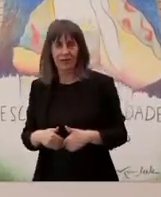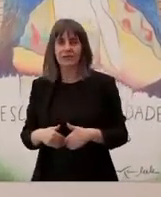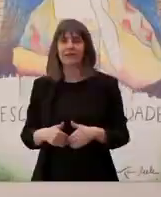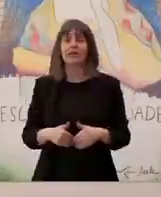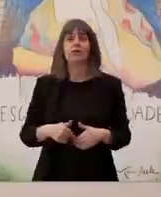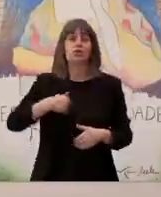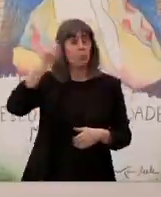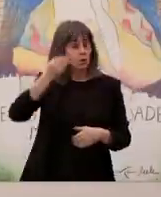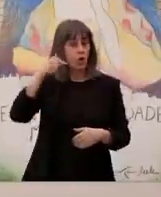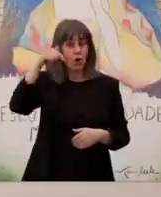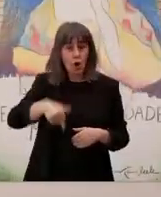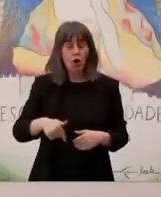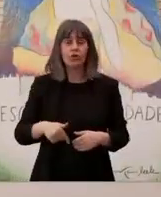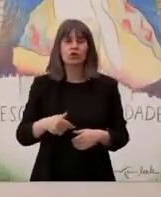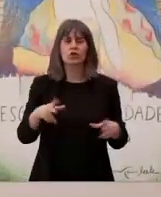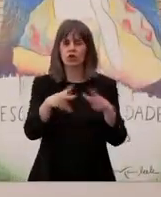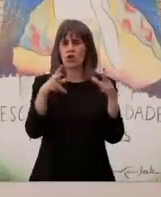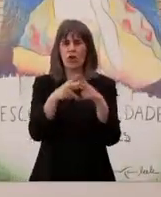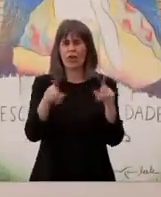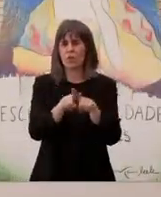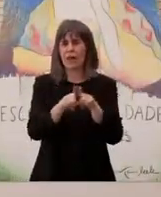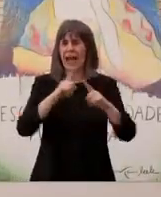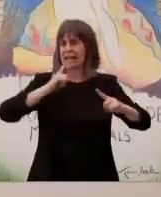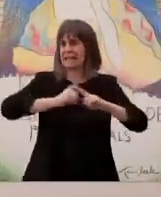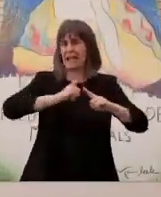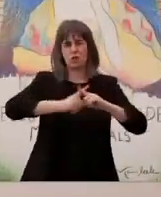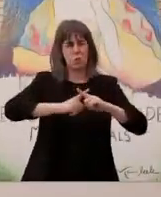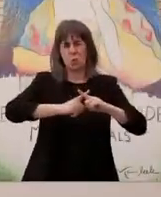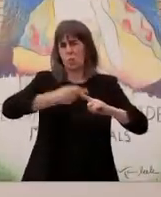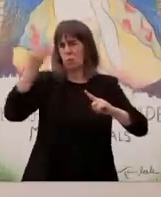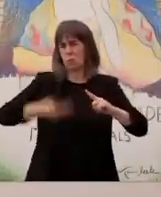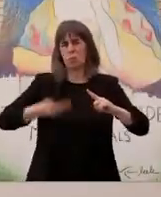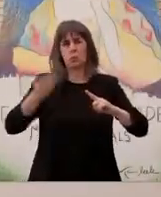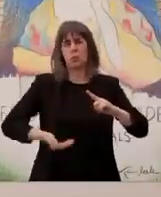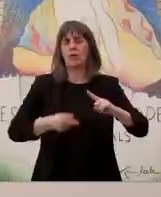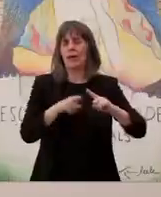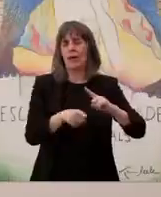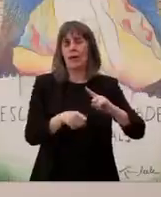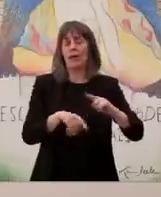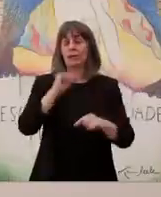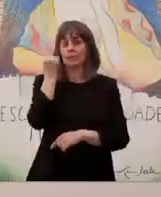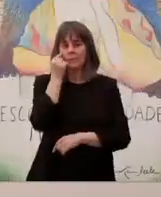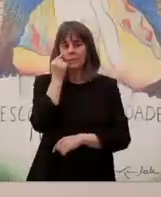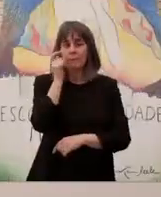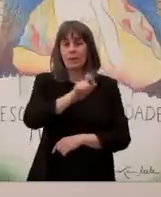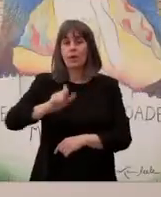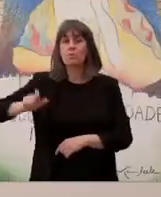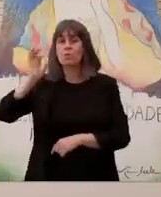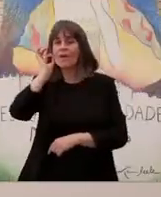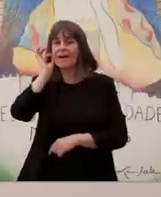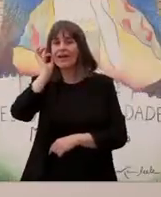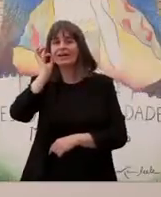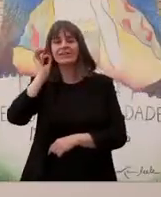en día que la sociedad de tan sexualizada que vivimos porque descubrieron Además que asmuyeres si nos convertimos en